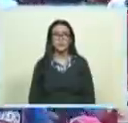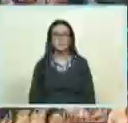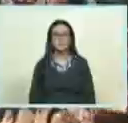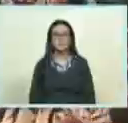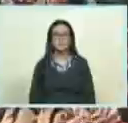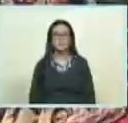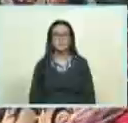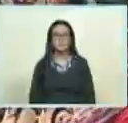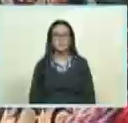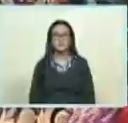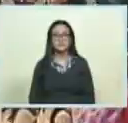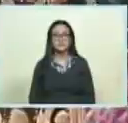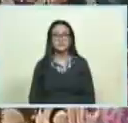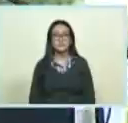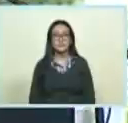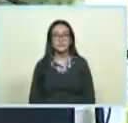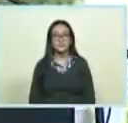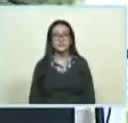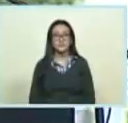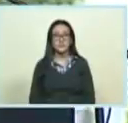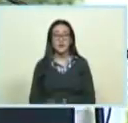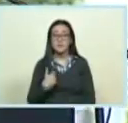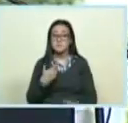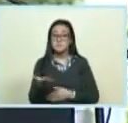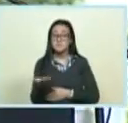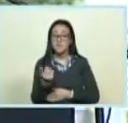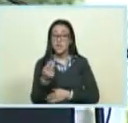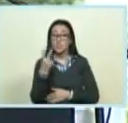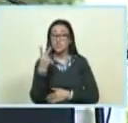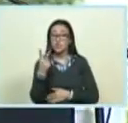Me están solicitando